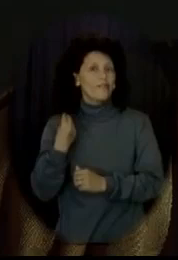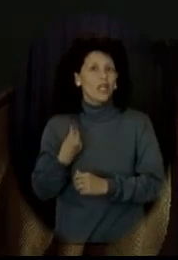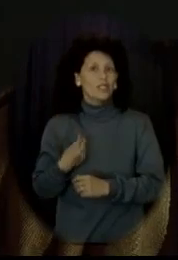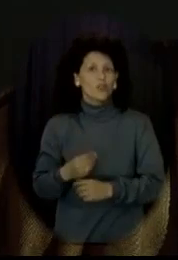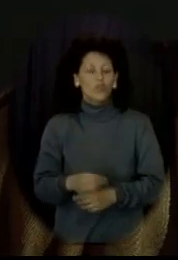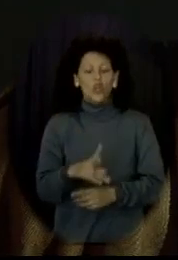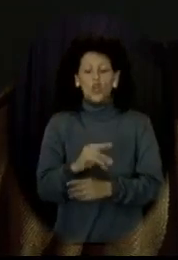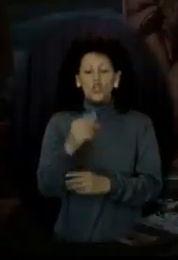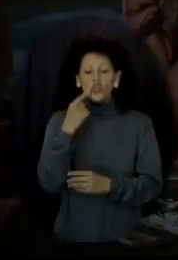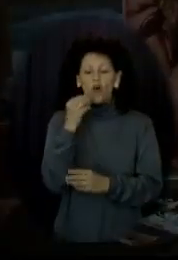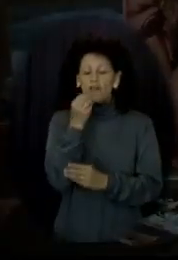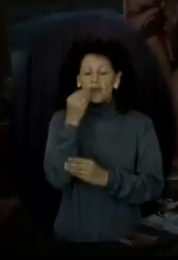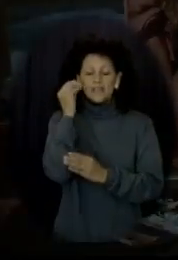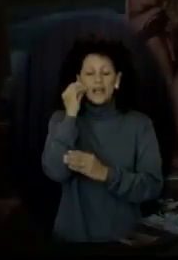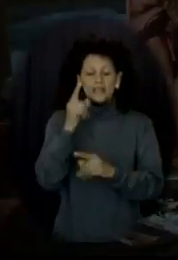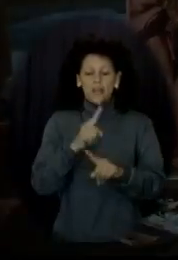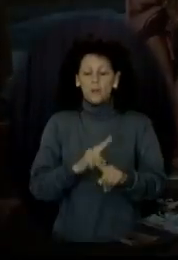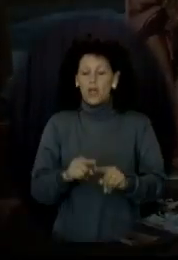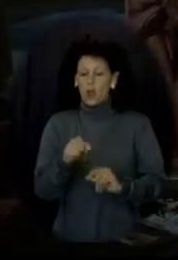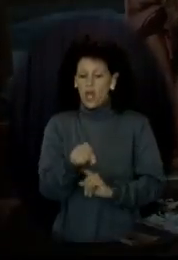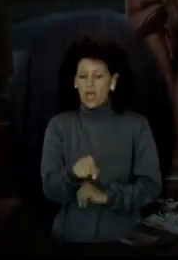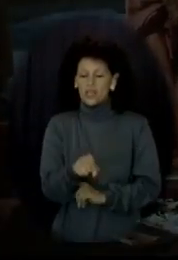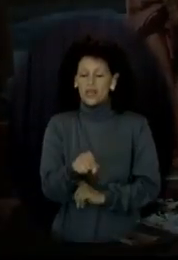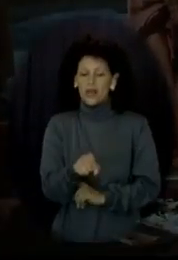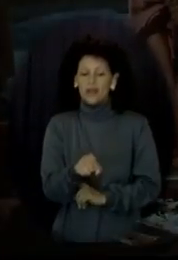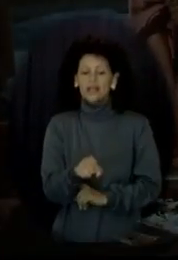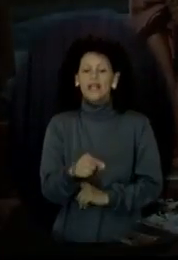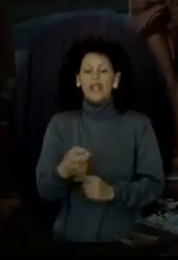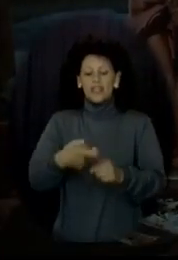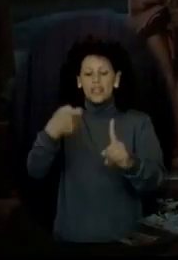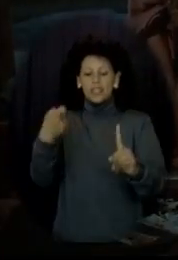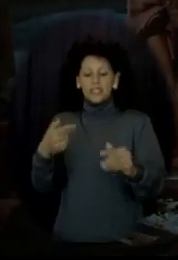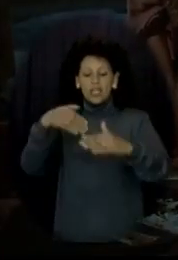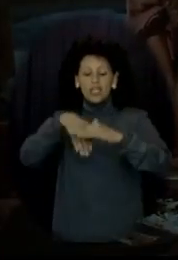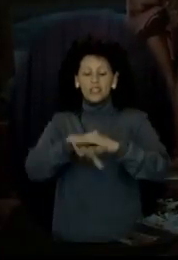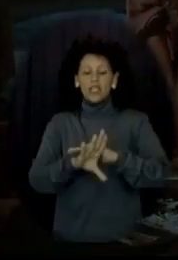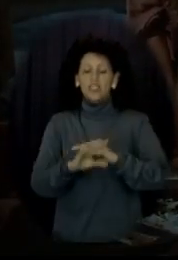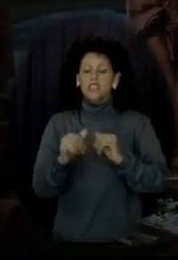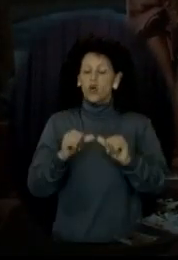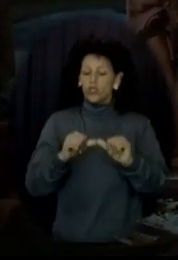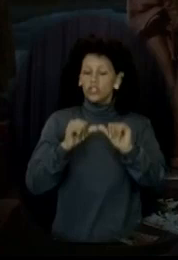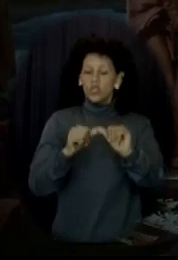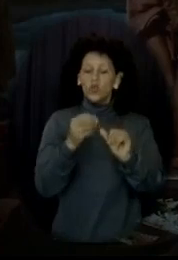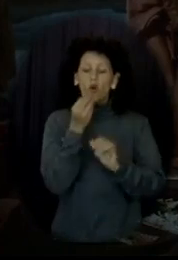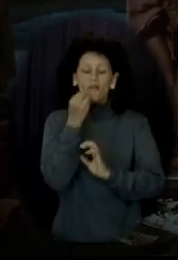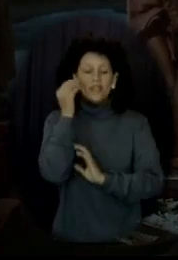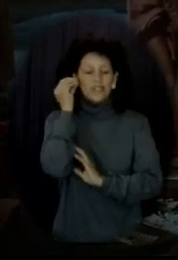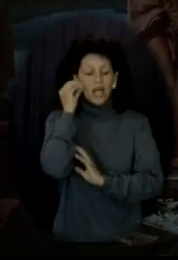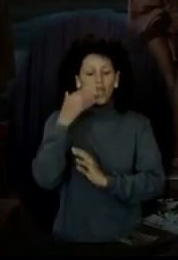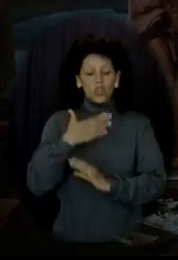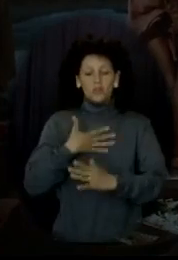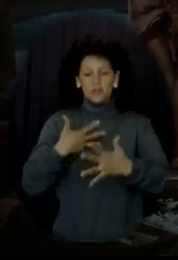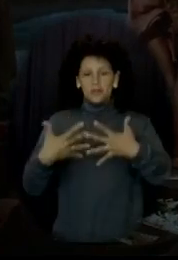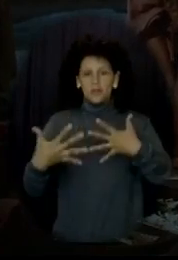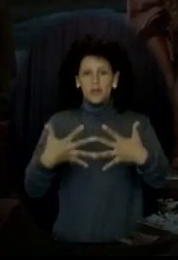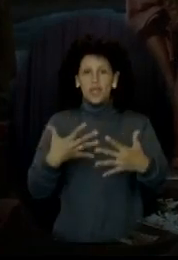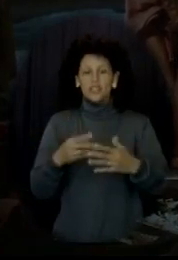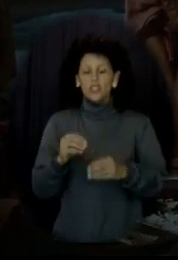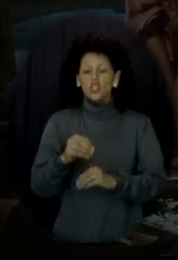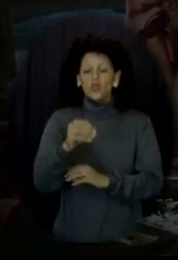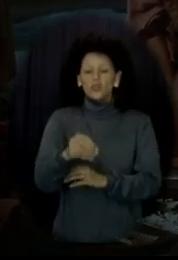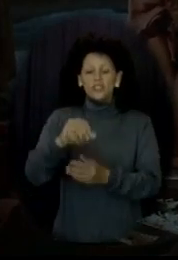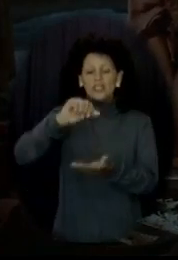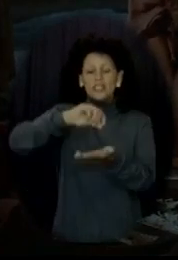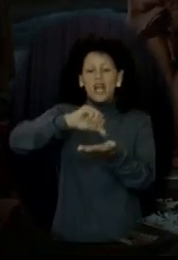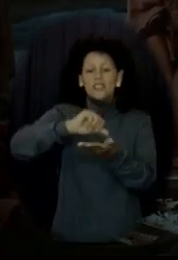cabellos. No me besaste, pero ella, desde que entré, no ha dejado de besar mis pies.